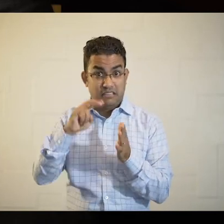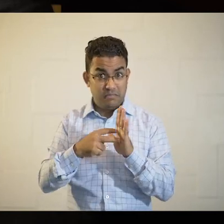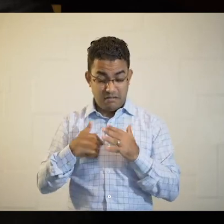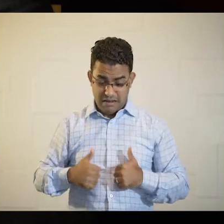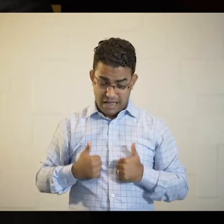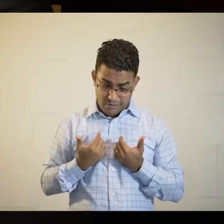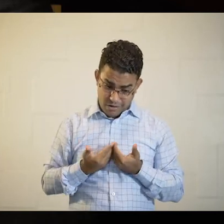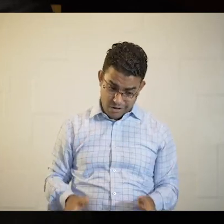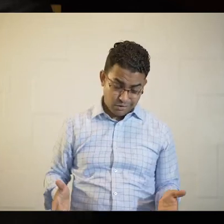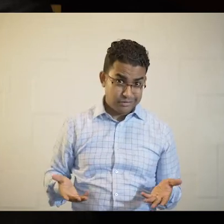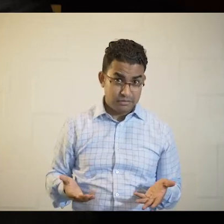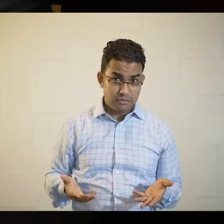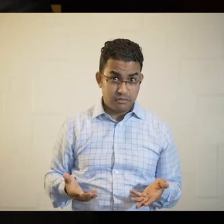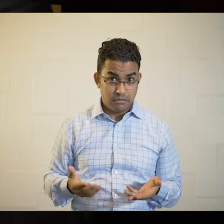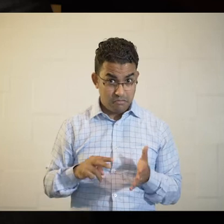¿Dejo de ser persona?